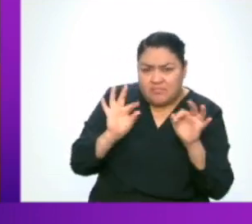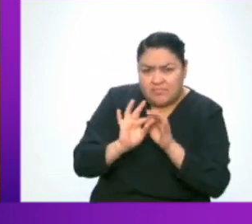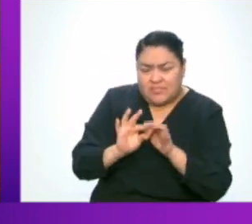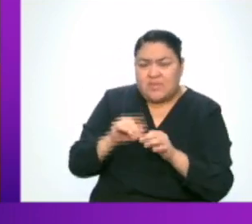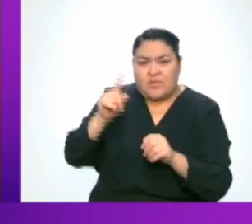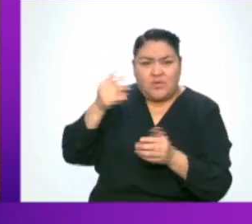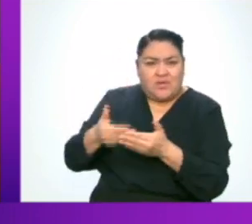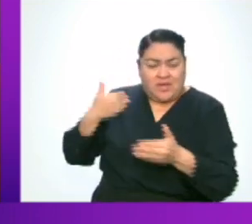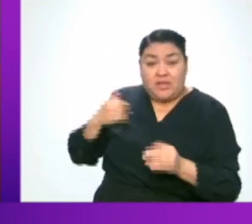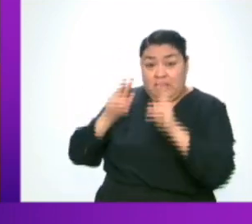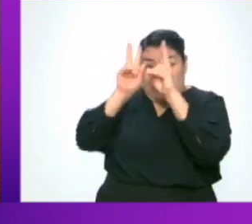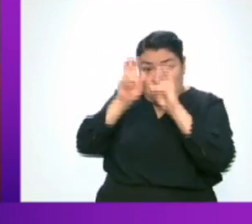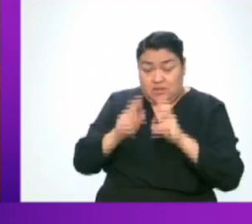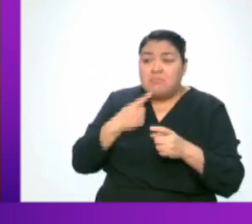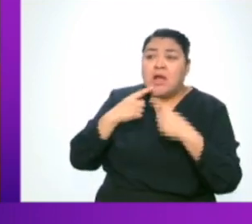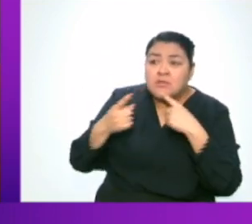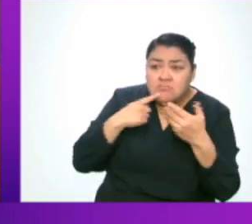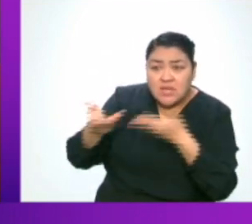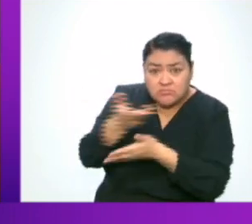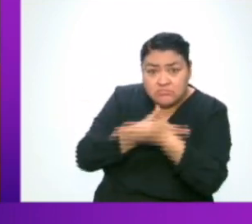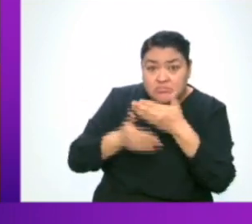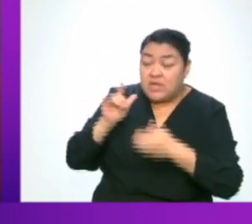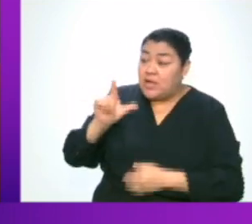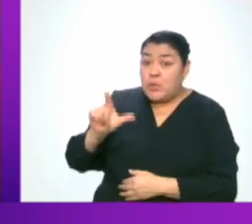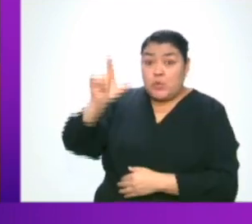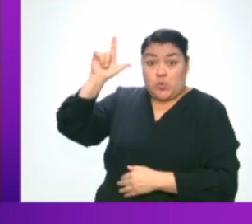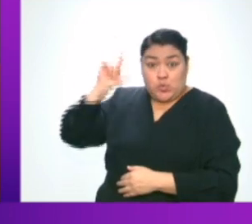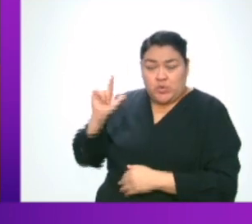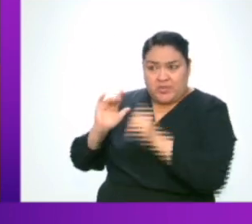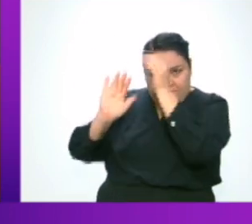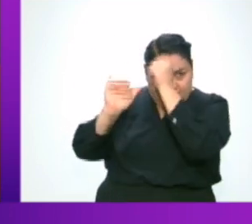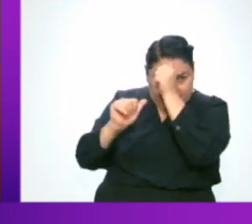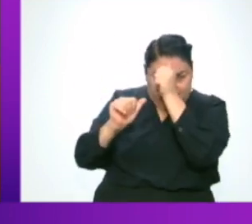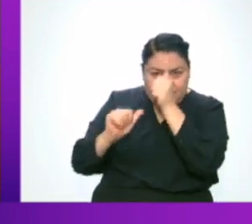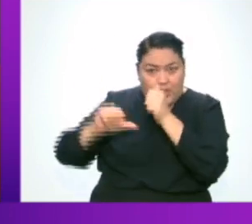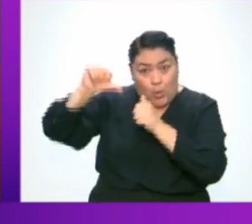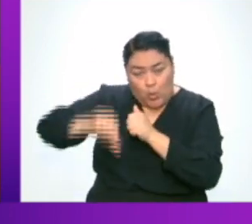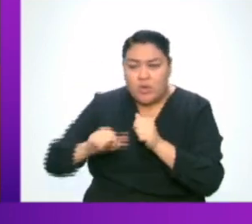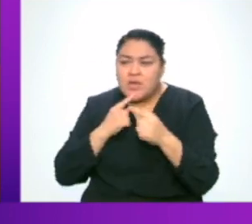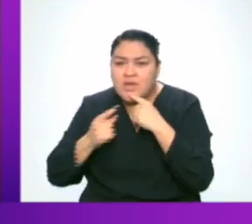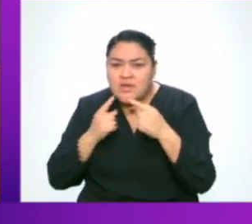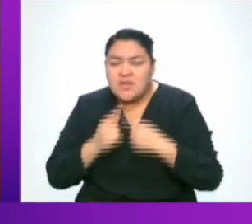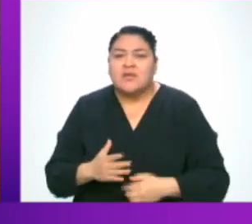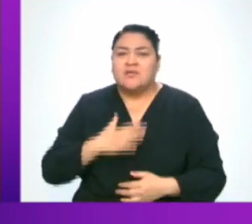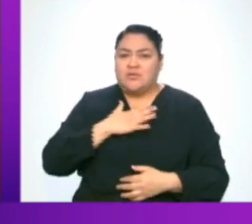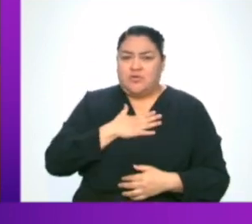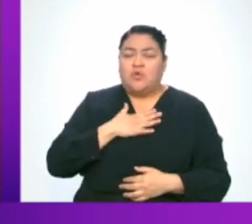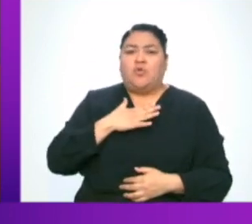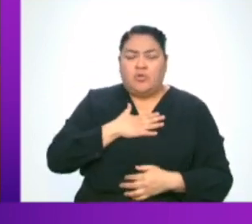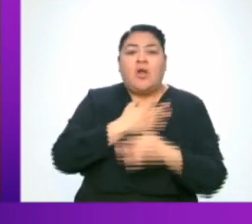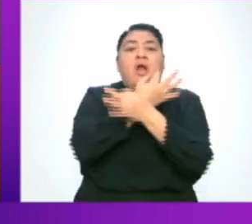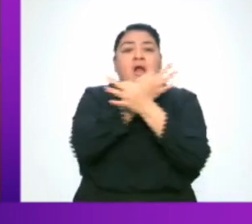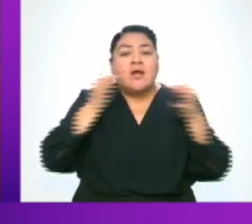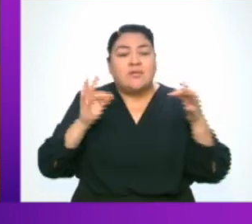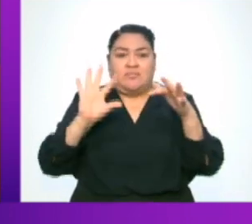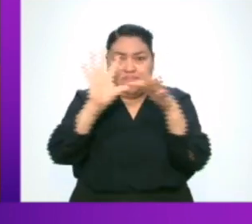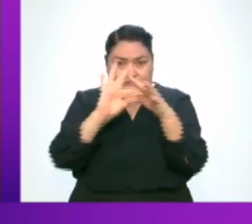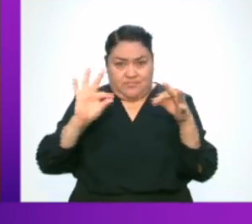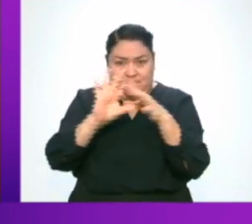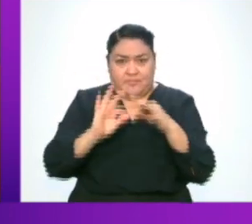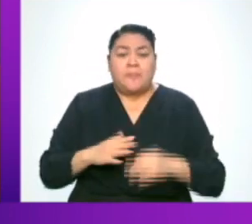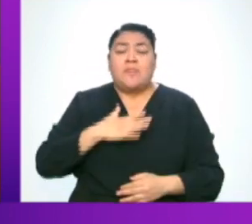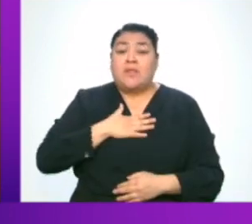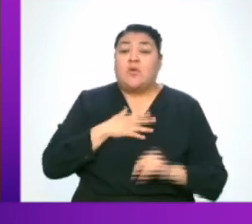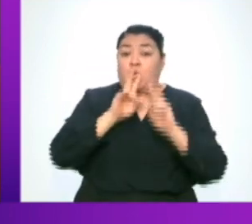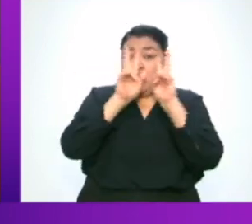habíamos acordado previamente el lunes y bueno en mi caso informarles que eh A mí